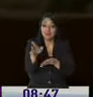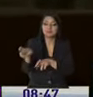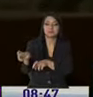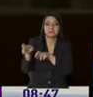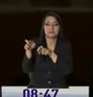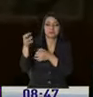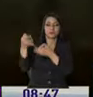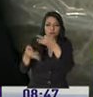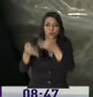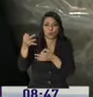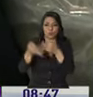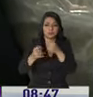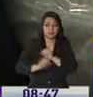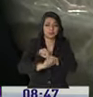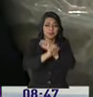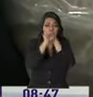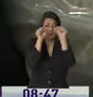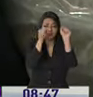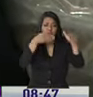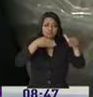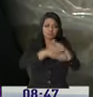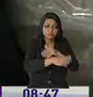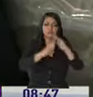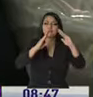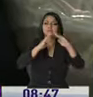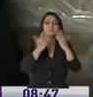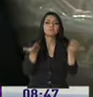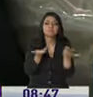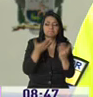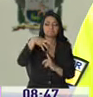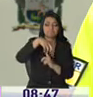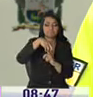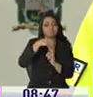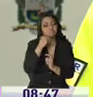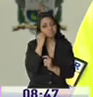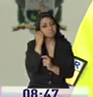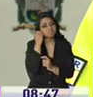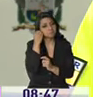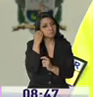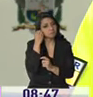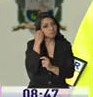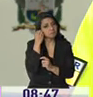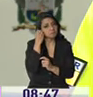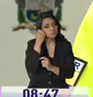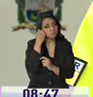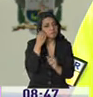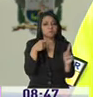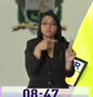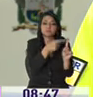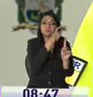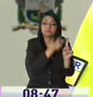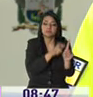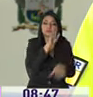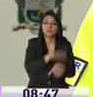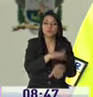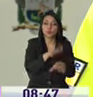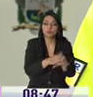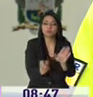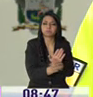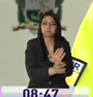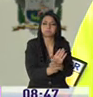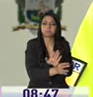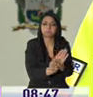y antes que amanezca ingresaron al domicilio ubicado en San Antonio de Pichincha. Un ciudadano estaría dedicado a la copia de sustancias catalogadas sujetas